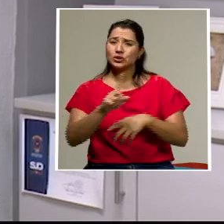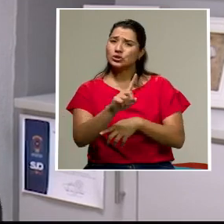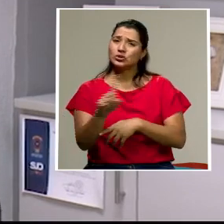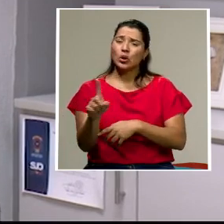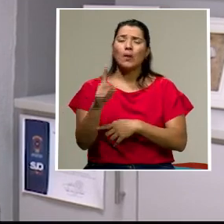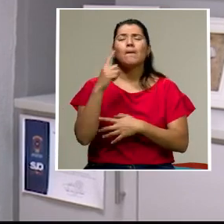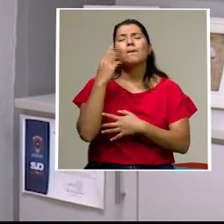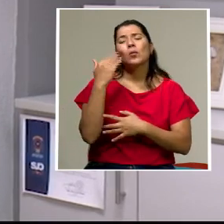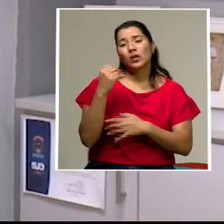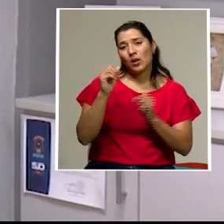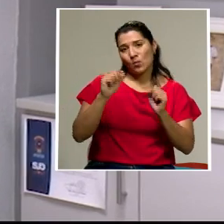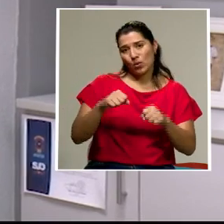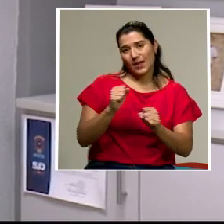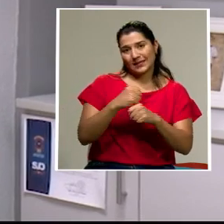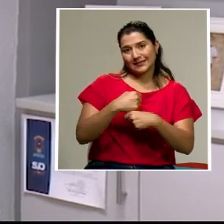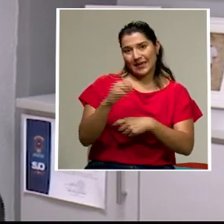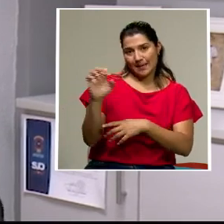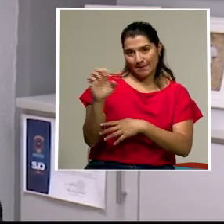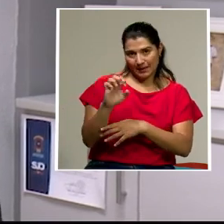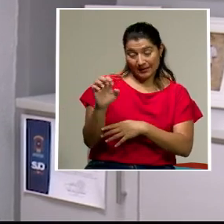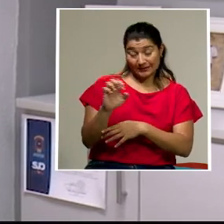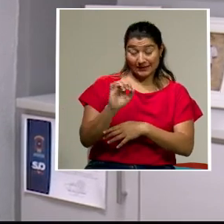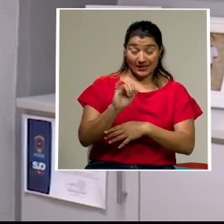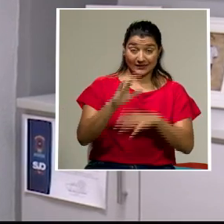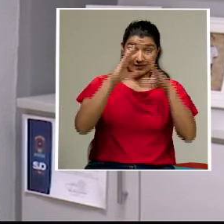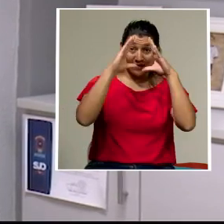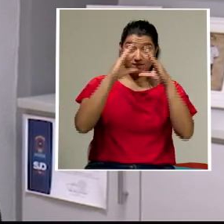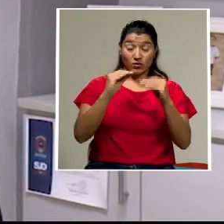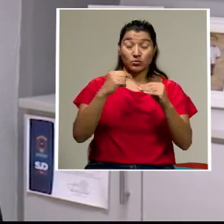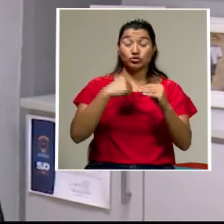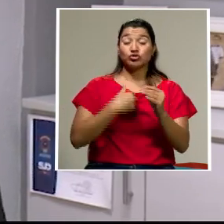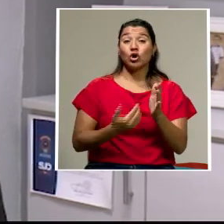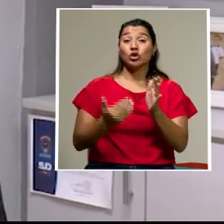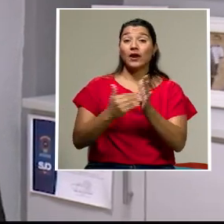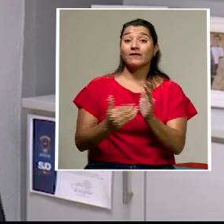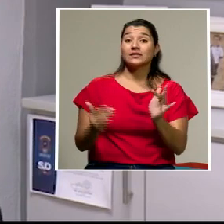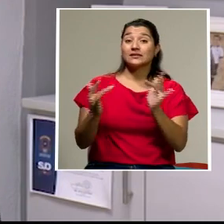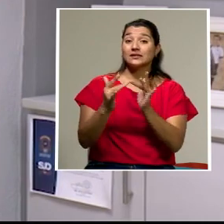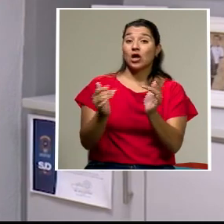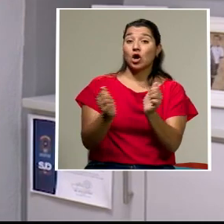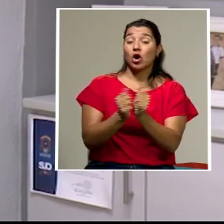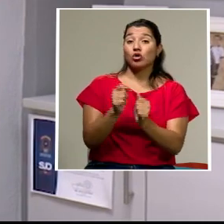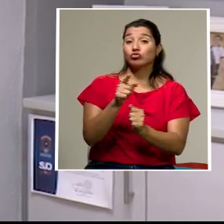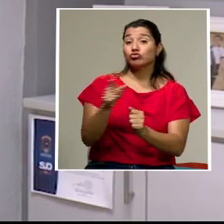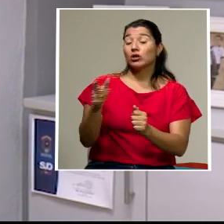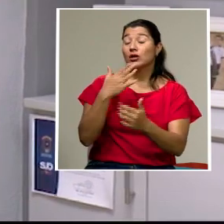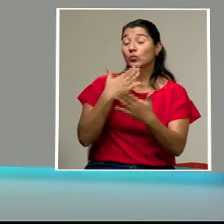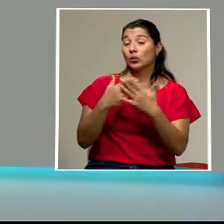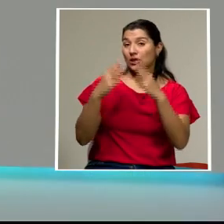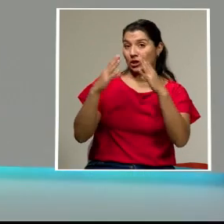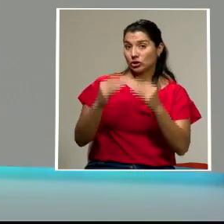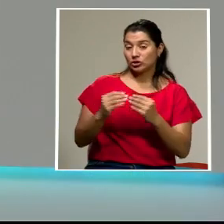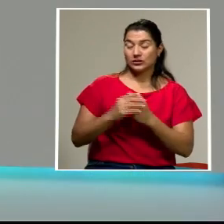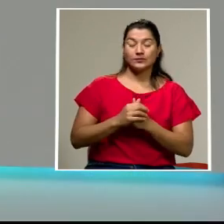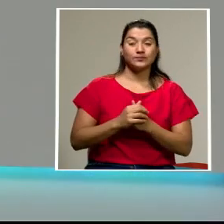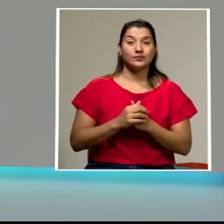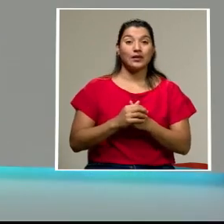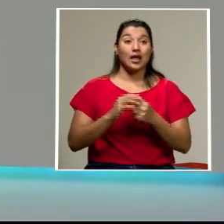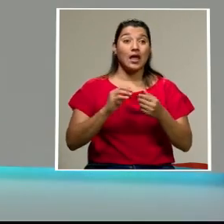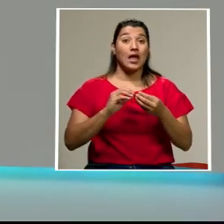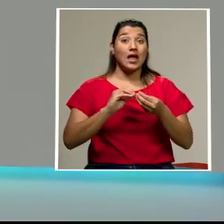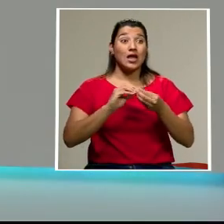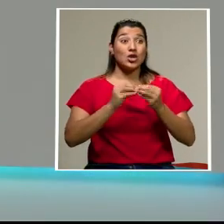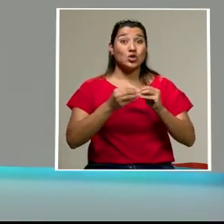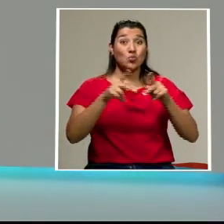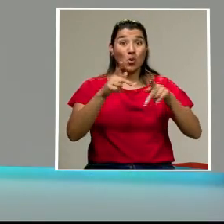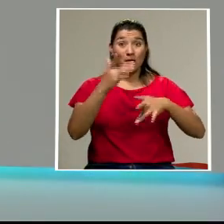pueda ocasionar una emergencia en alguna comunidad. Esta es la información que tenemos, regreso con ustedes al estudio. Buenas noches. Los números de contagios